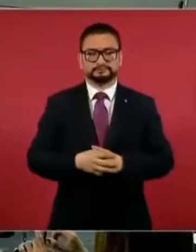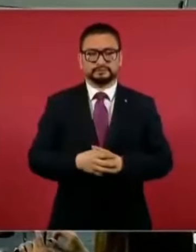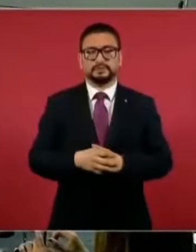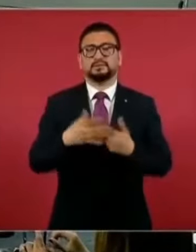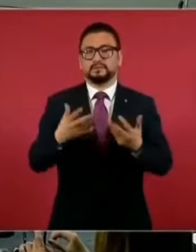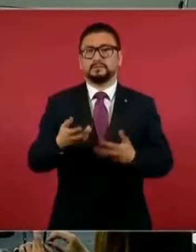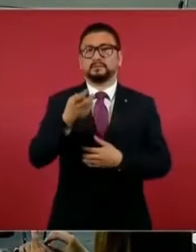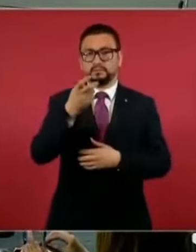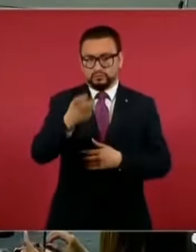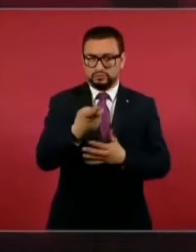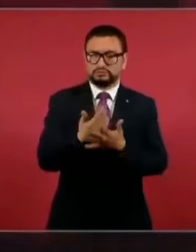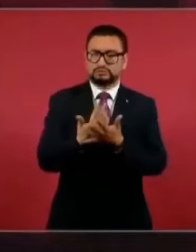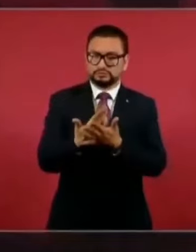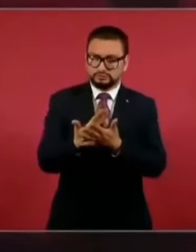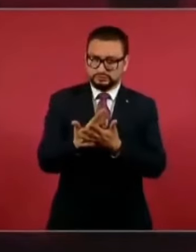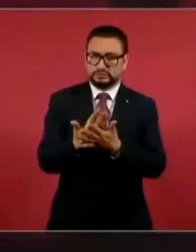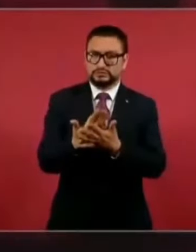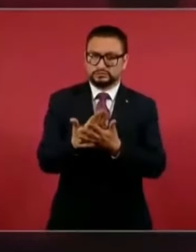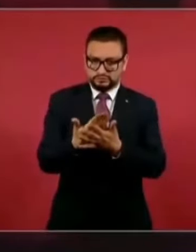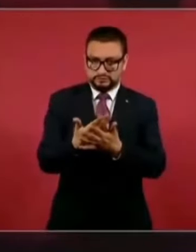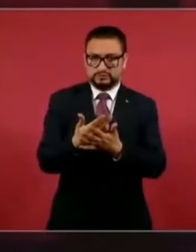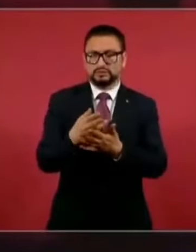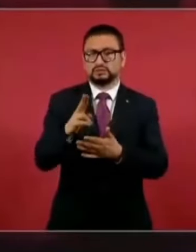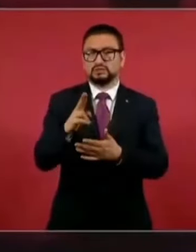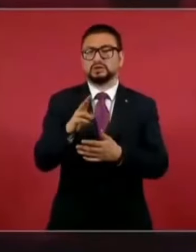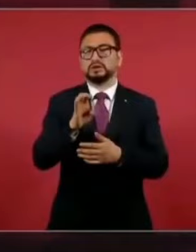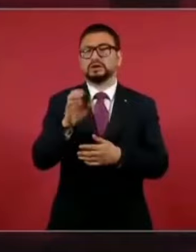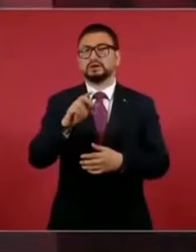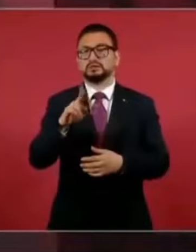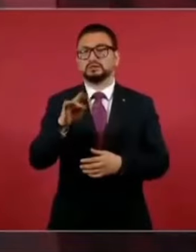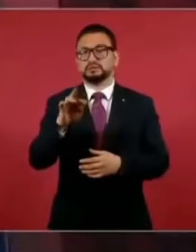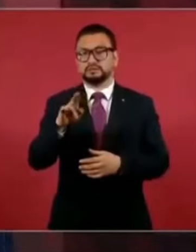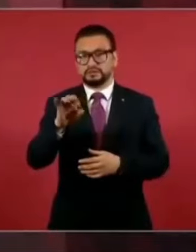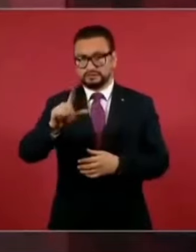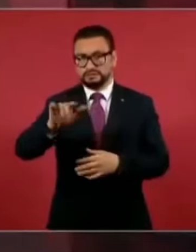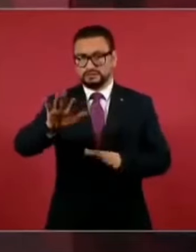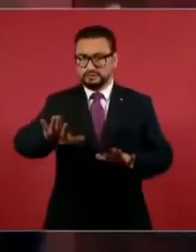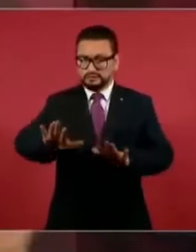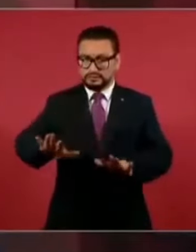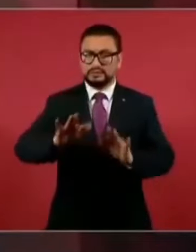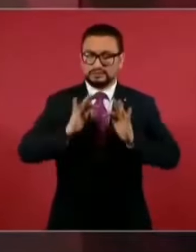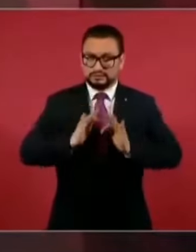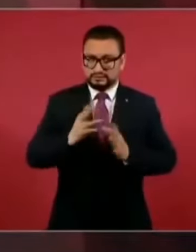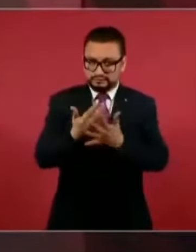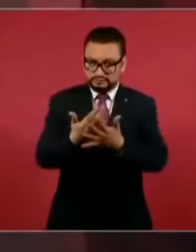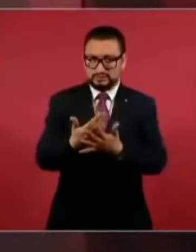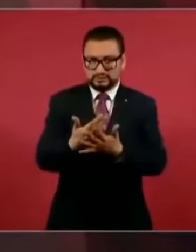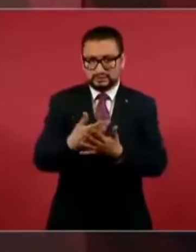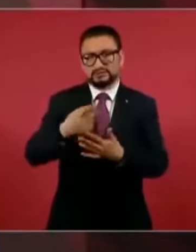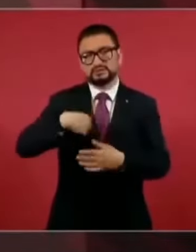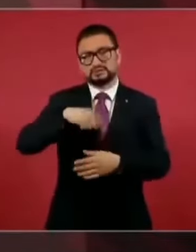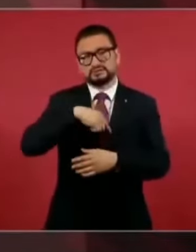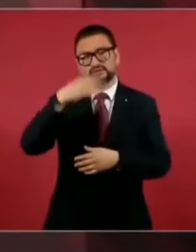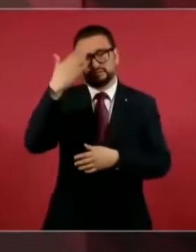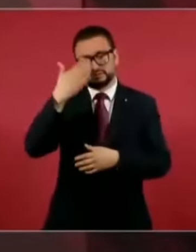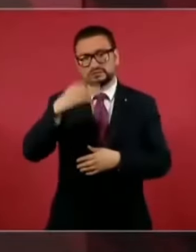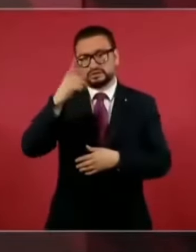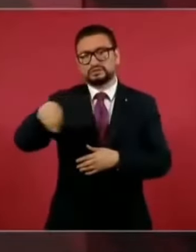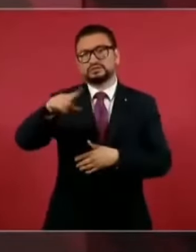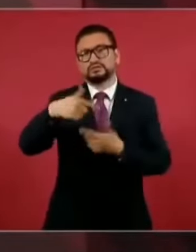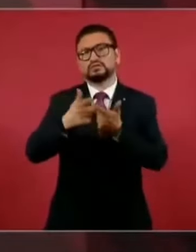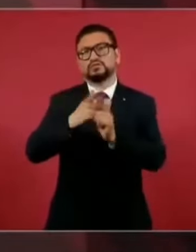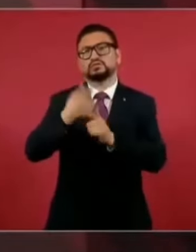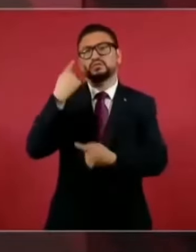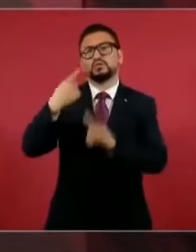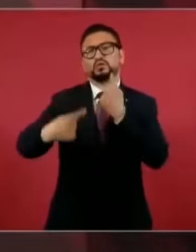Por eso, esperen, que espere el Universal. Espérense, ya sabemos que siempre van a estar en contra de nosotros.